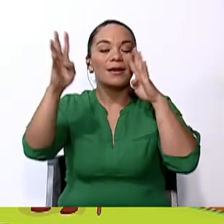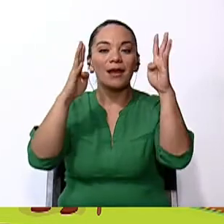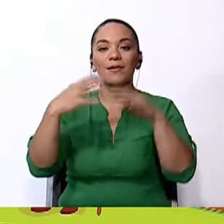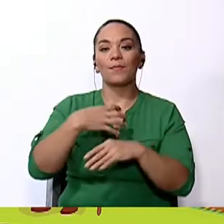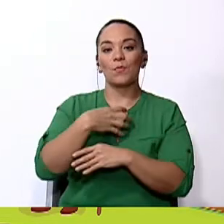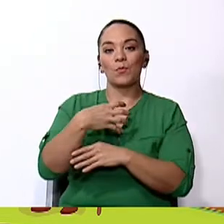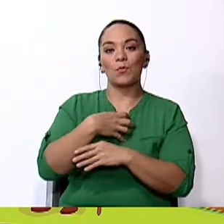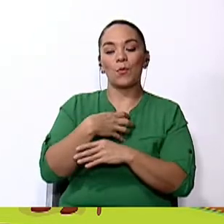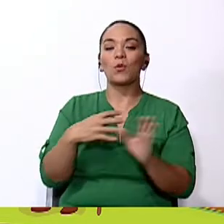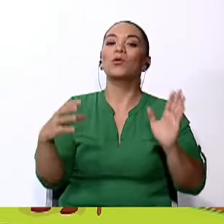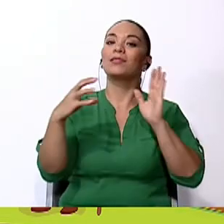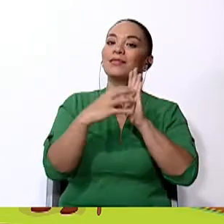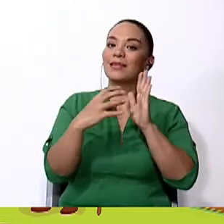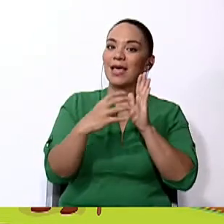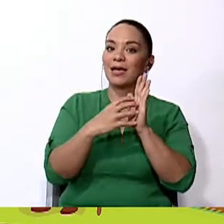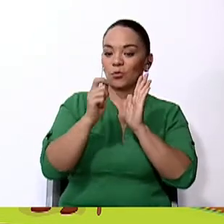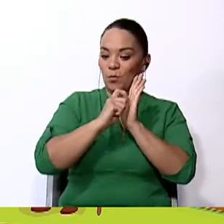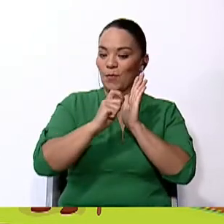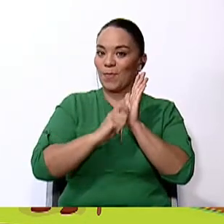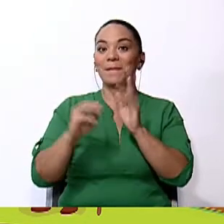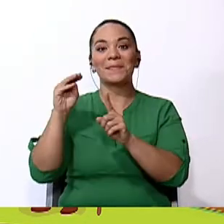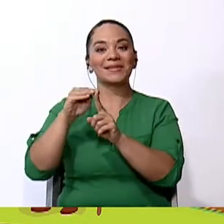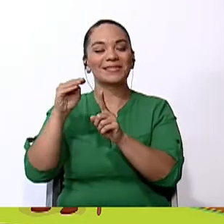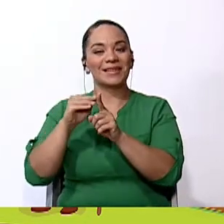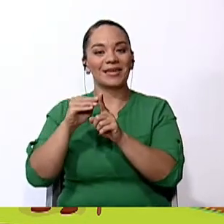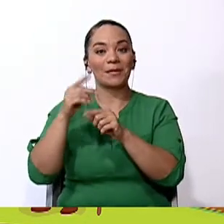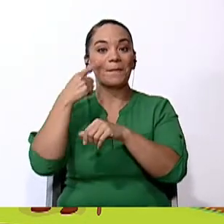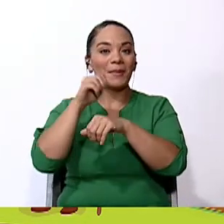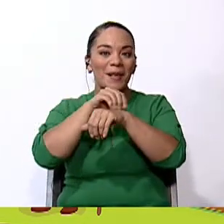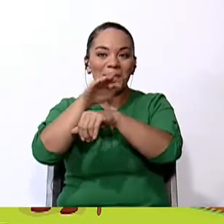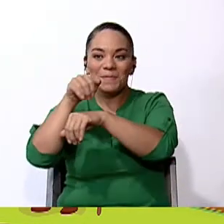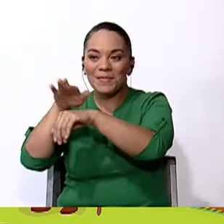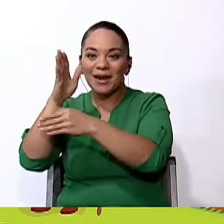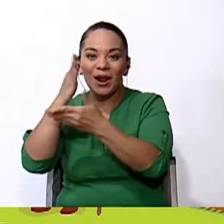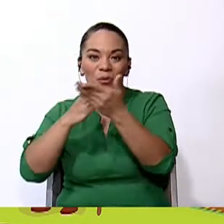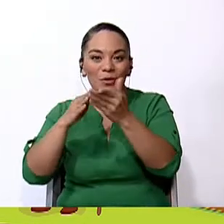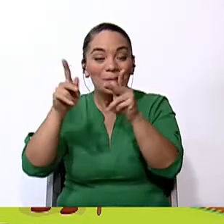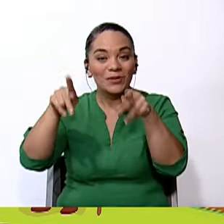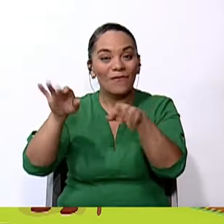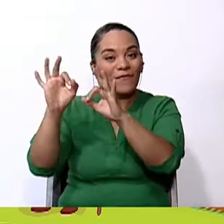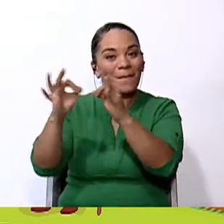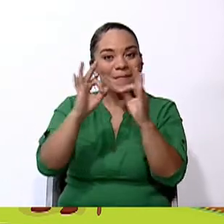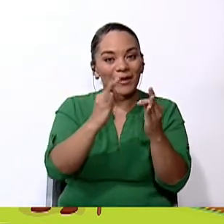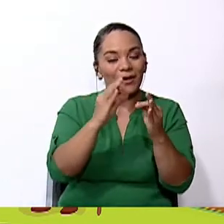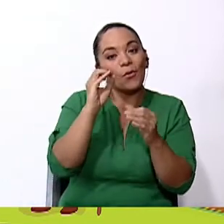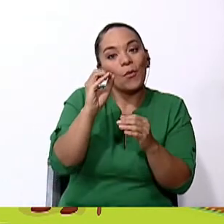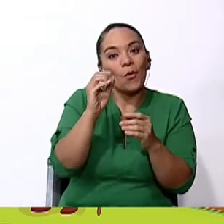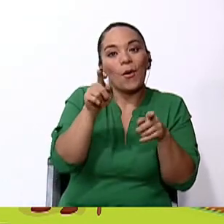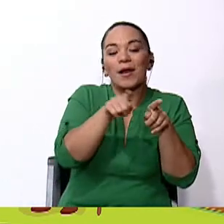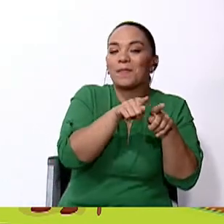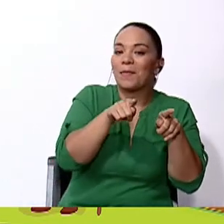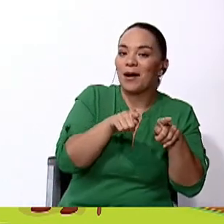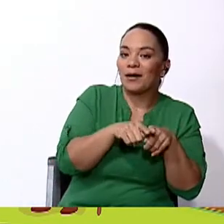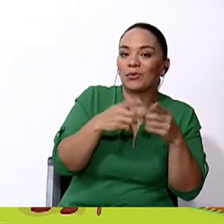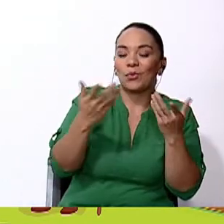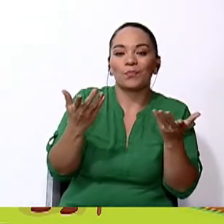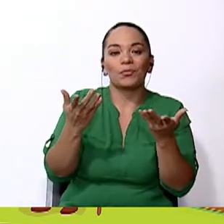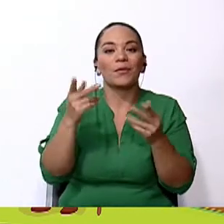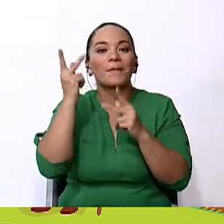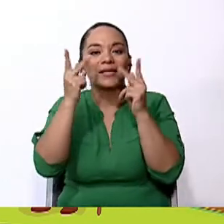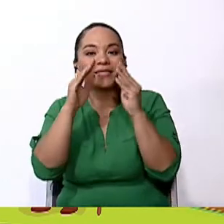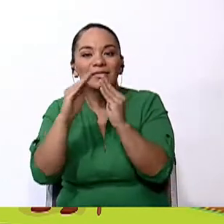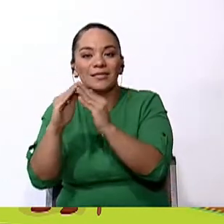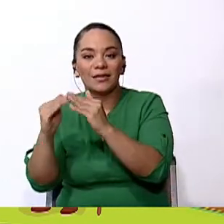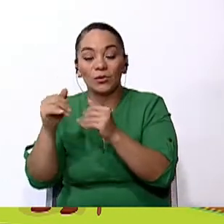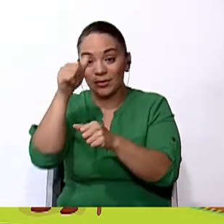propios textos, recados, mensajes, para enviárselos a algún familiar o algún hermanito o algún